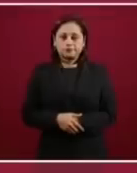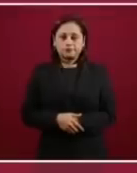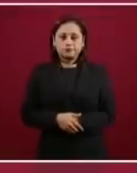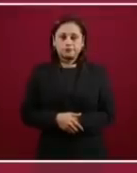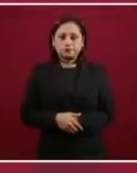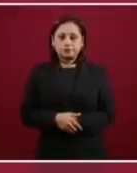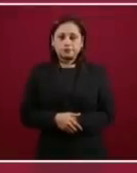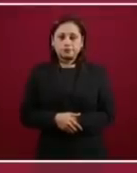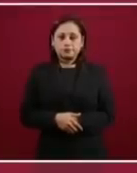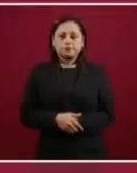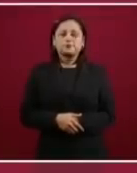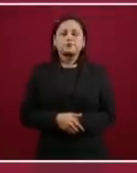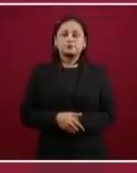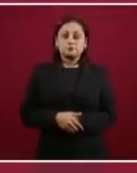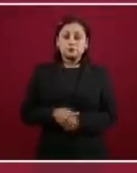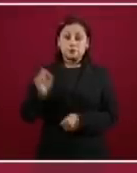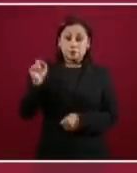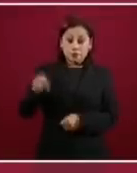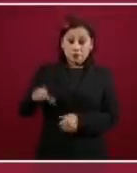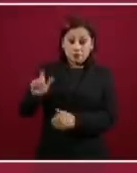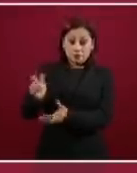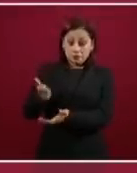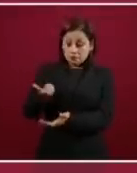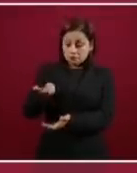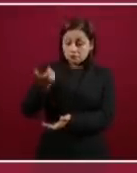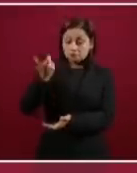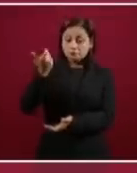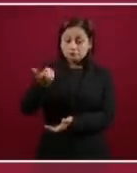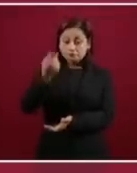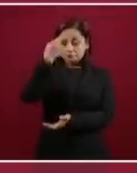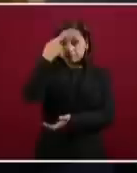Se contrataba publicidad